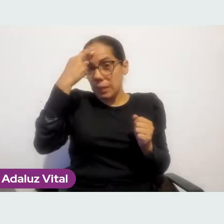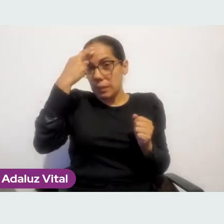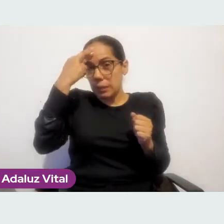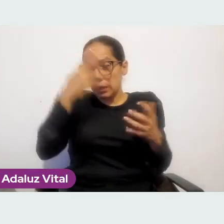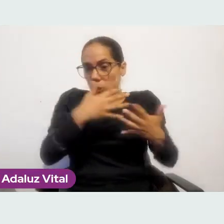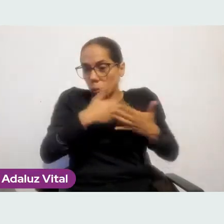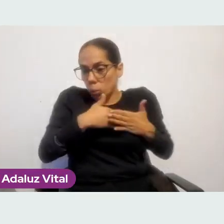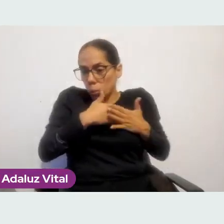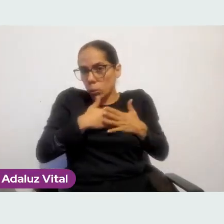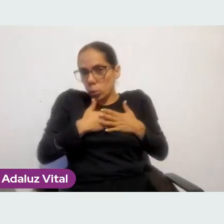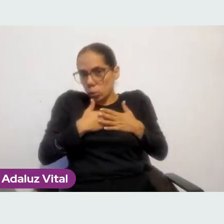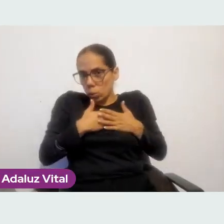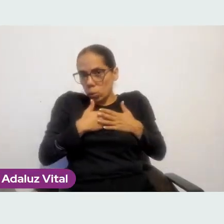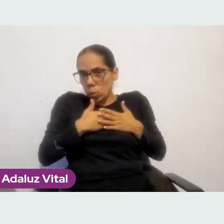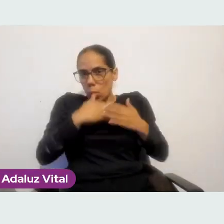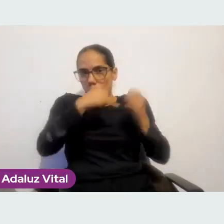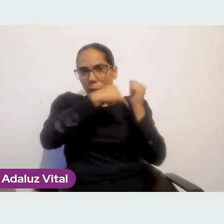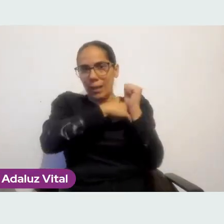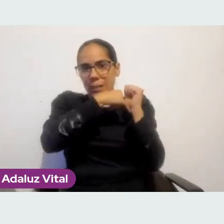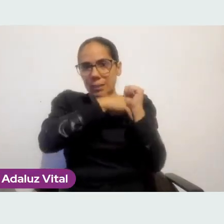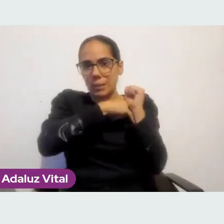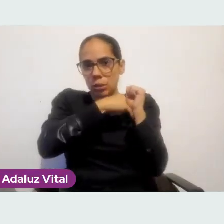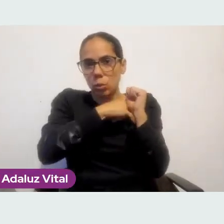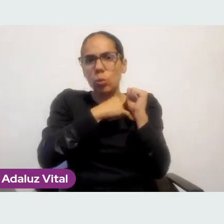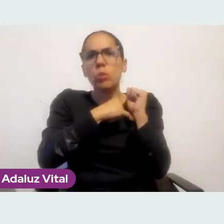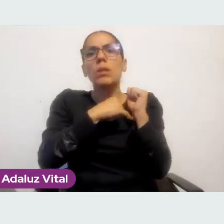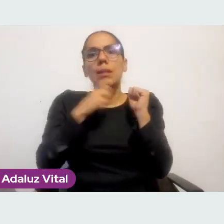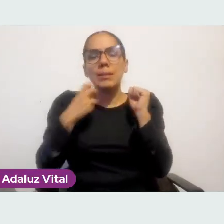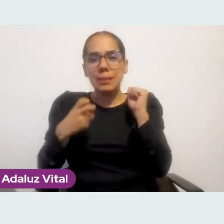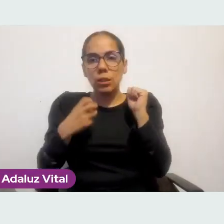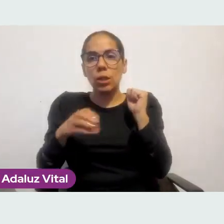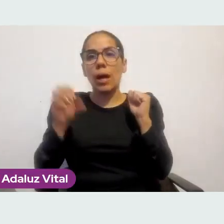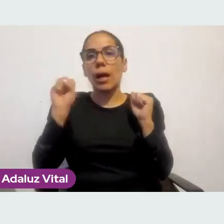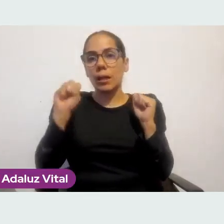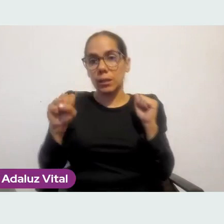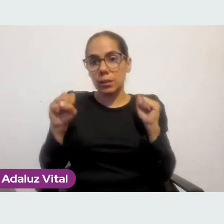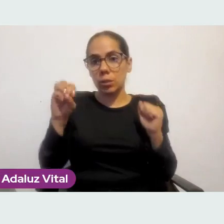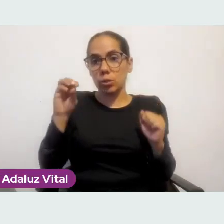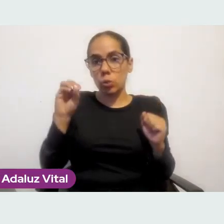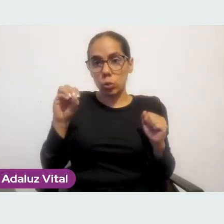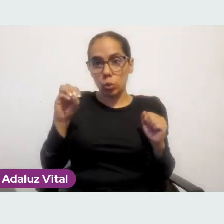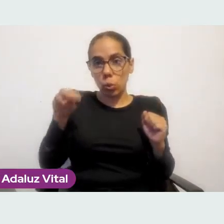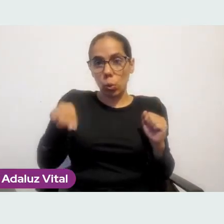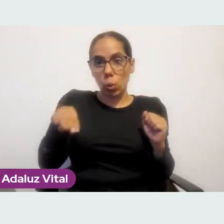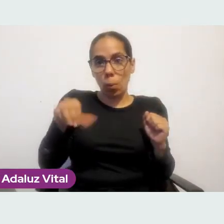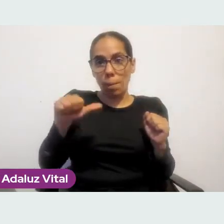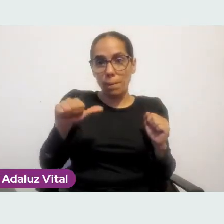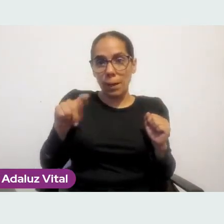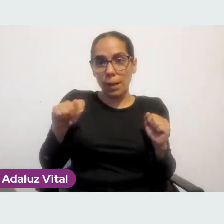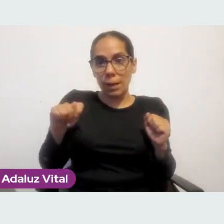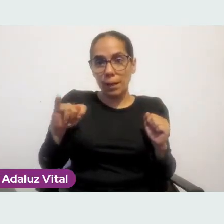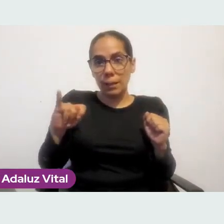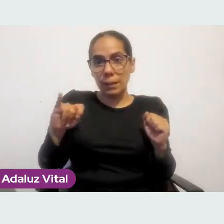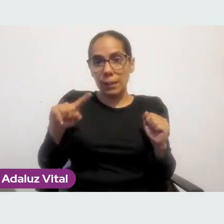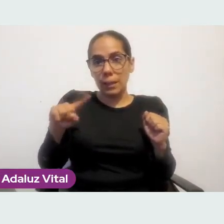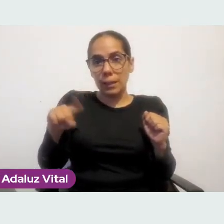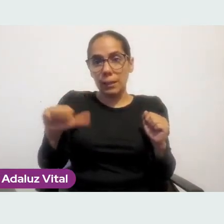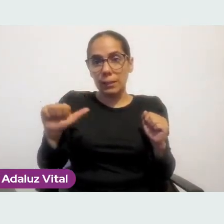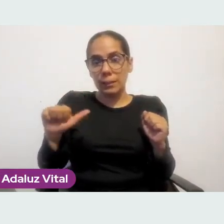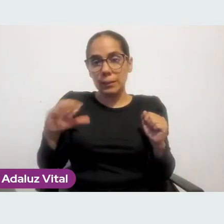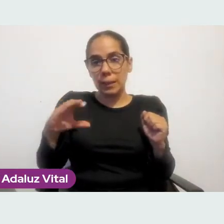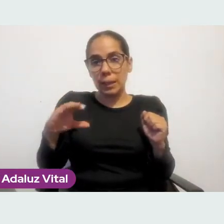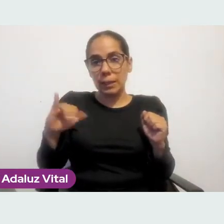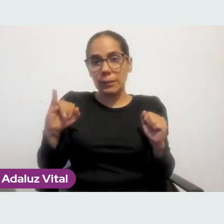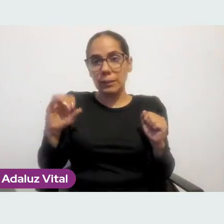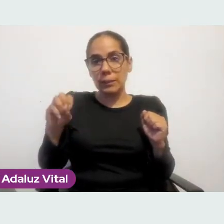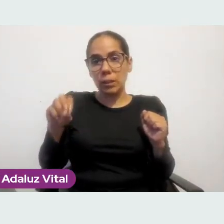asombroso y que se llama somatización, que no es otra cosa más que un mecanismo de defensa que el cuerpo